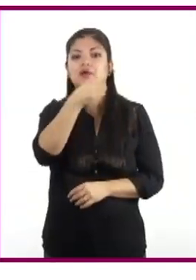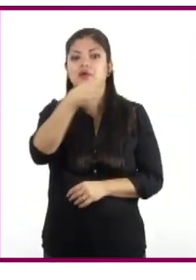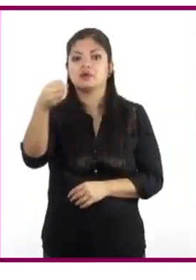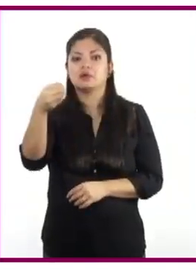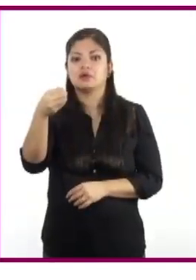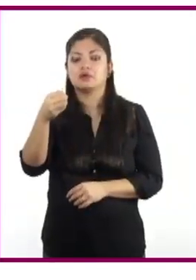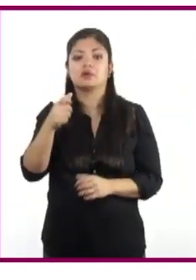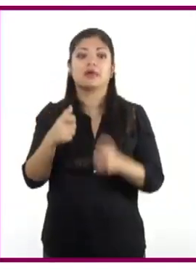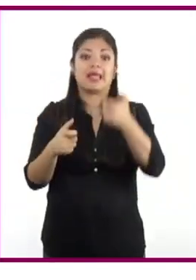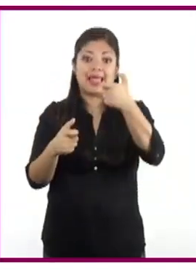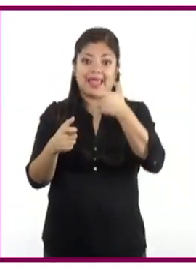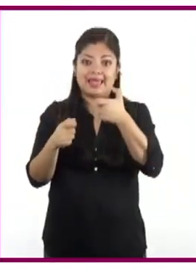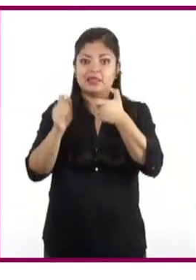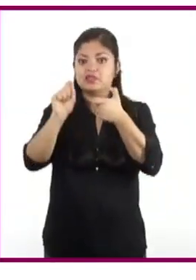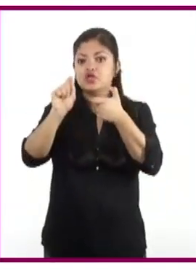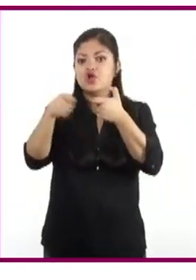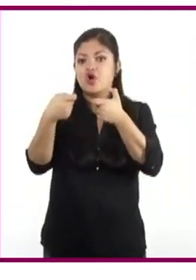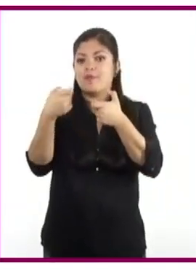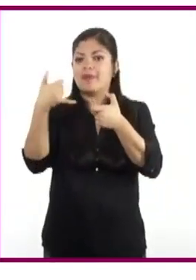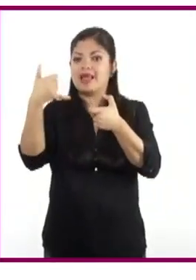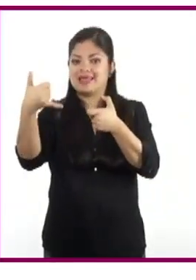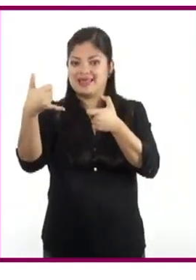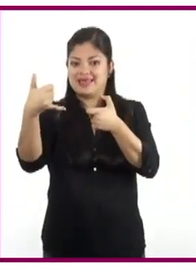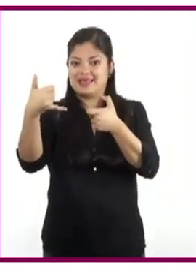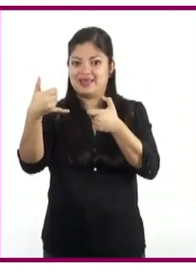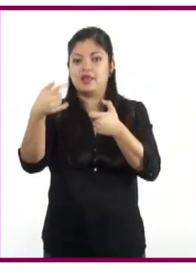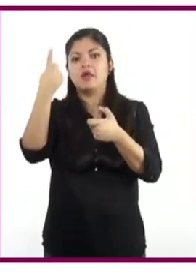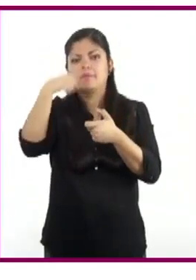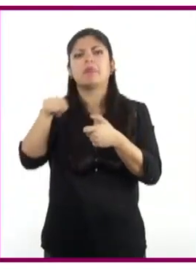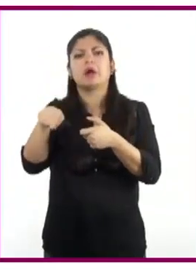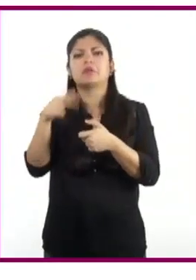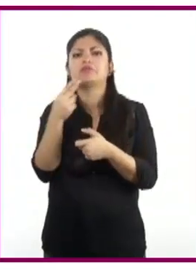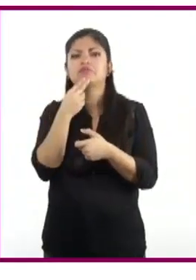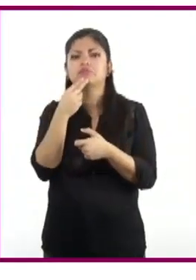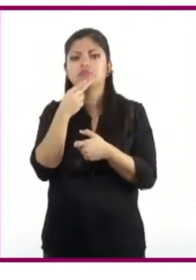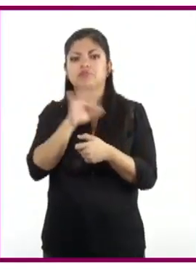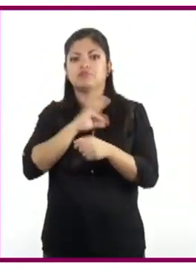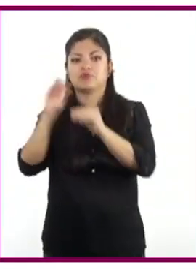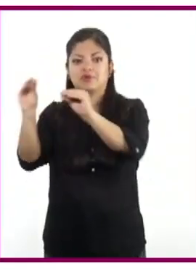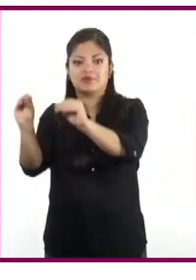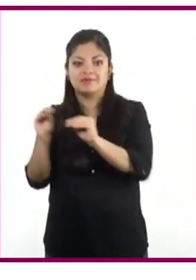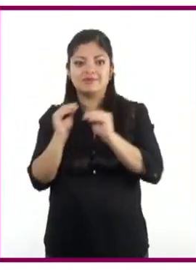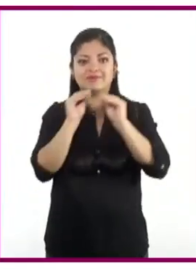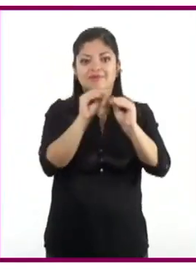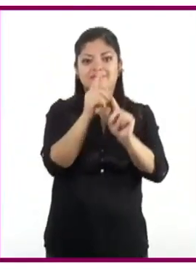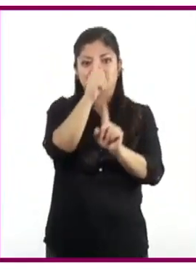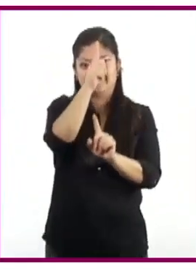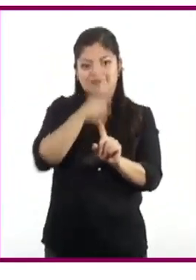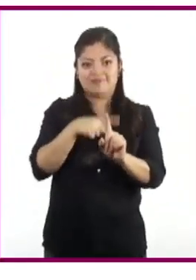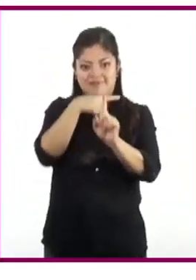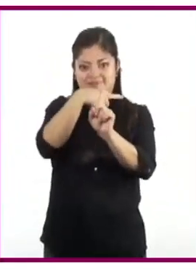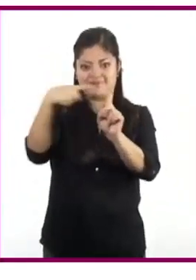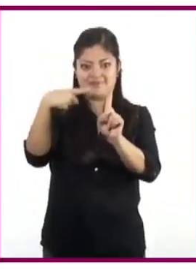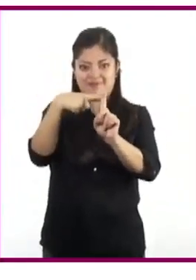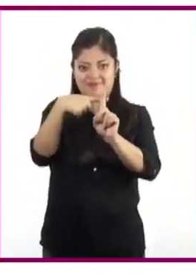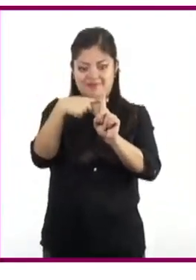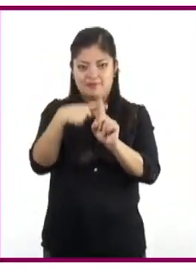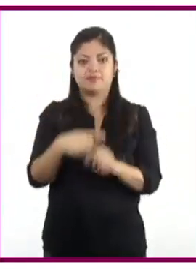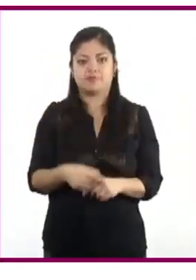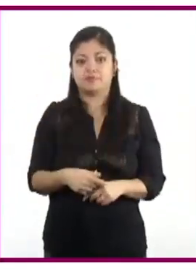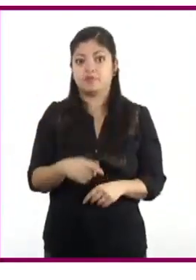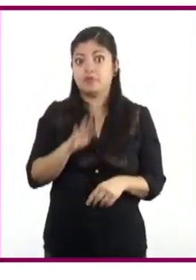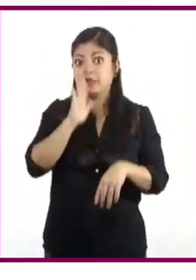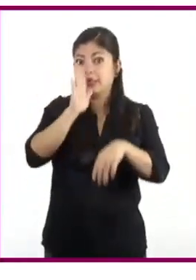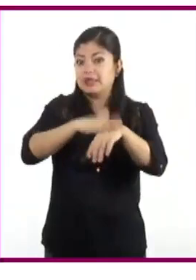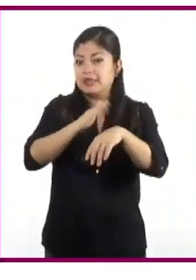X, Y, para poder ubicarlos en ejes coordenados. Un tip,